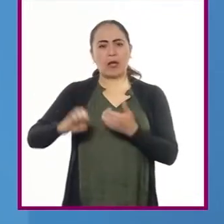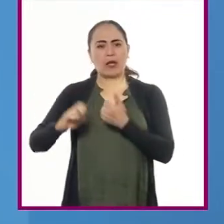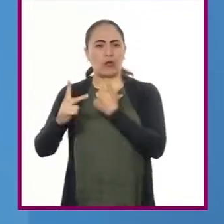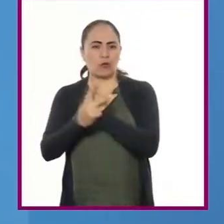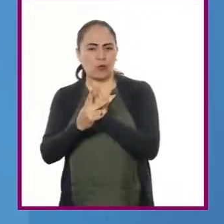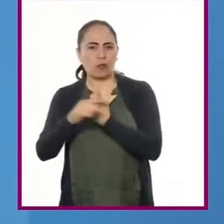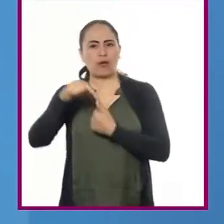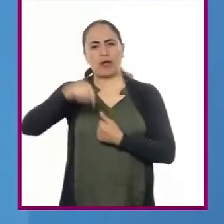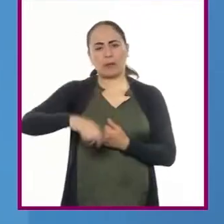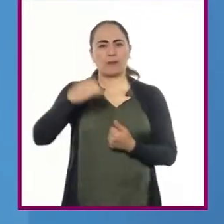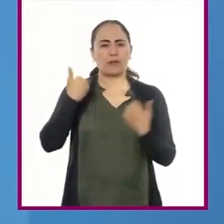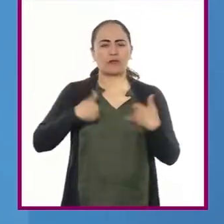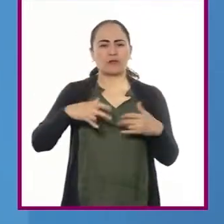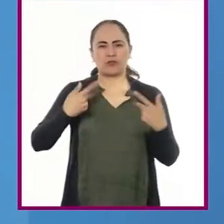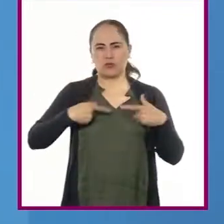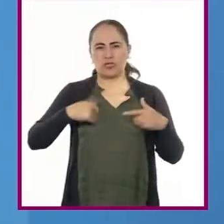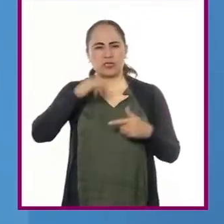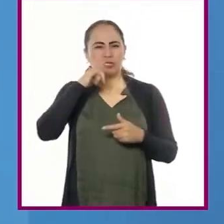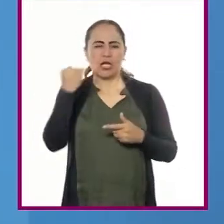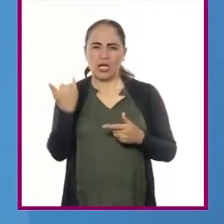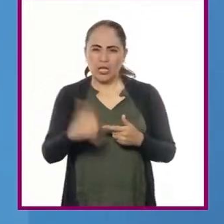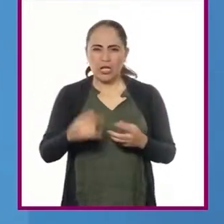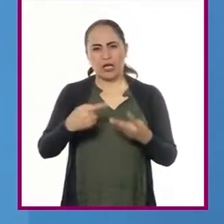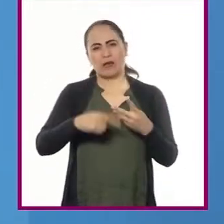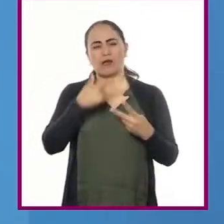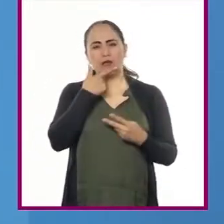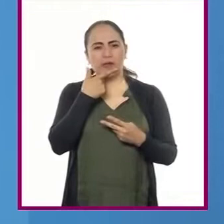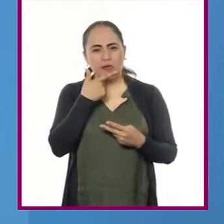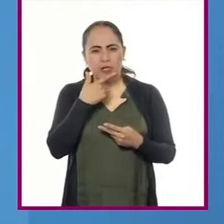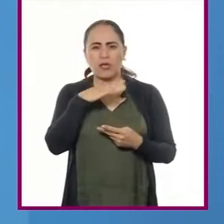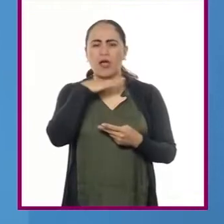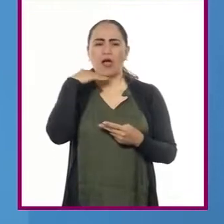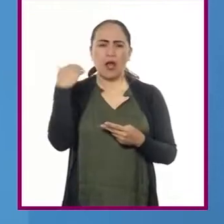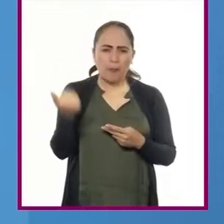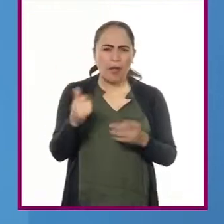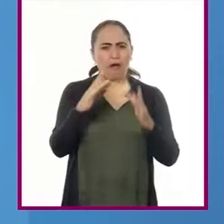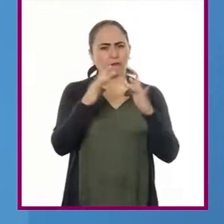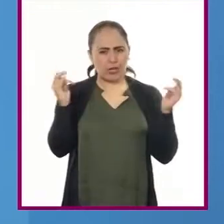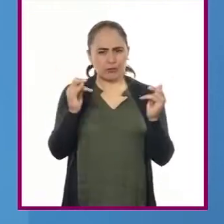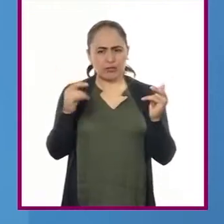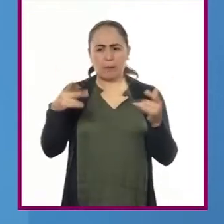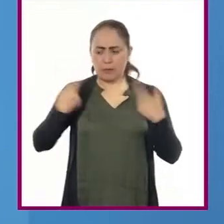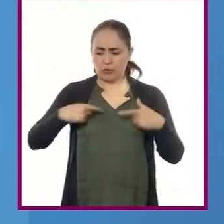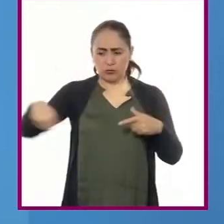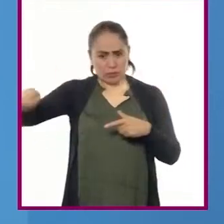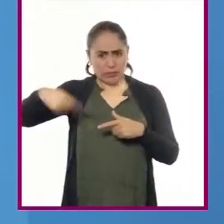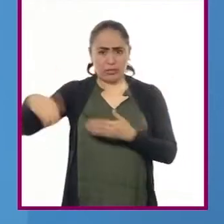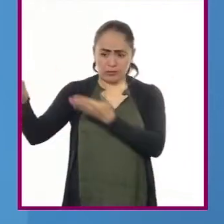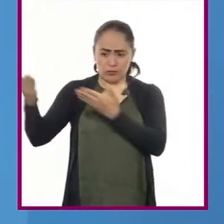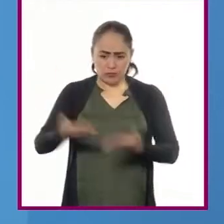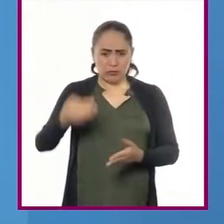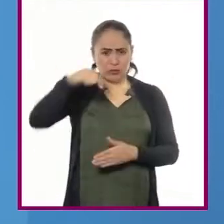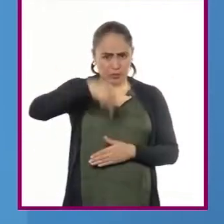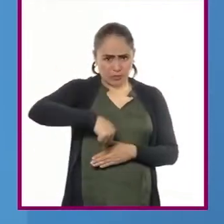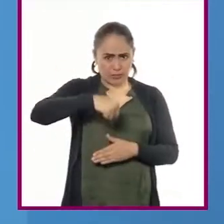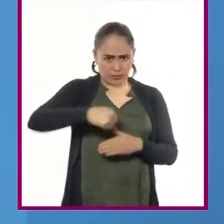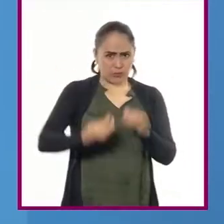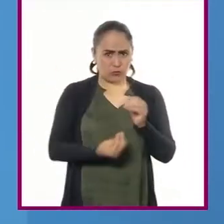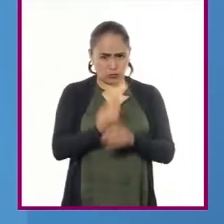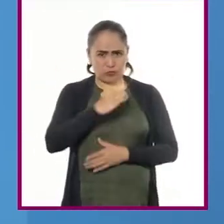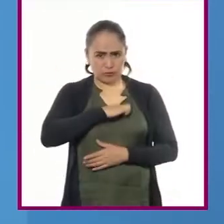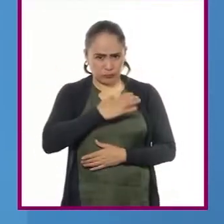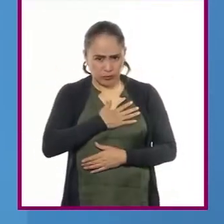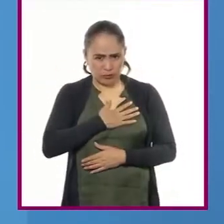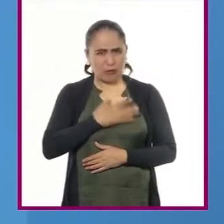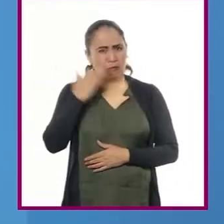portugueses, italianos e incluso algún inglés, alemán o francés. Todos ellos comenzaron a llegar a partir